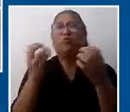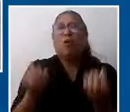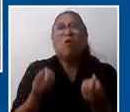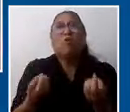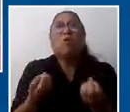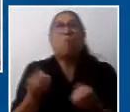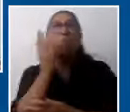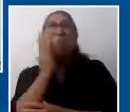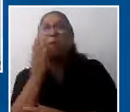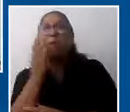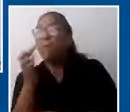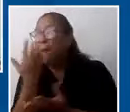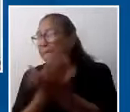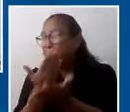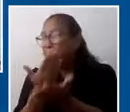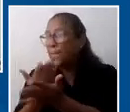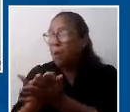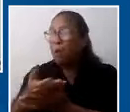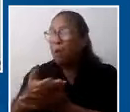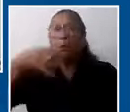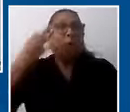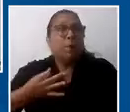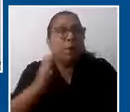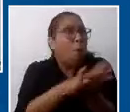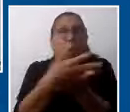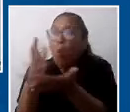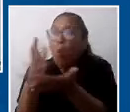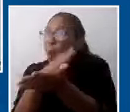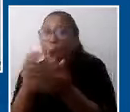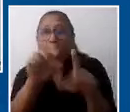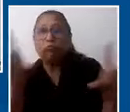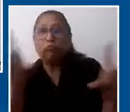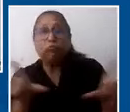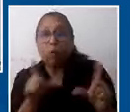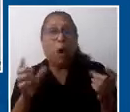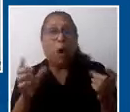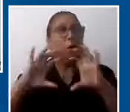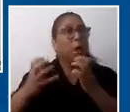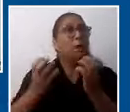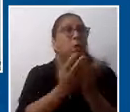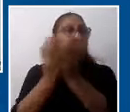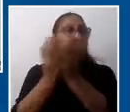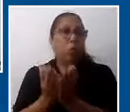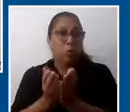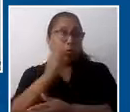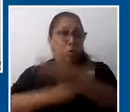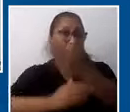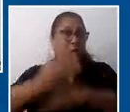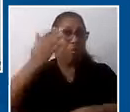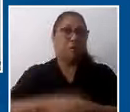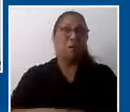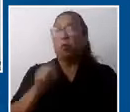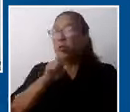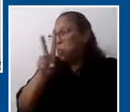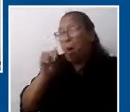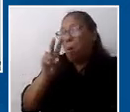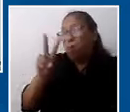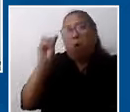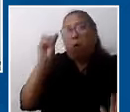prueba que verdaderamente no hay vacantes disponibles para estudiantes con discapacidad? Porque simplemente niegan la matrícula.